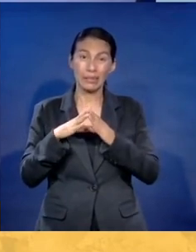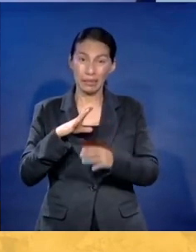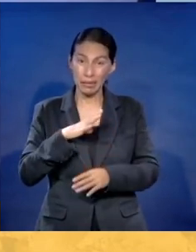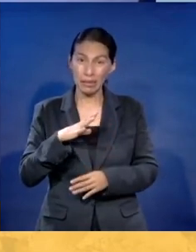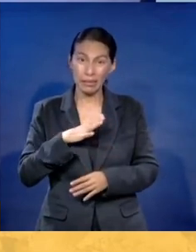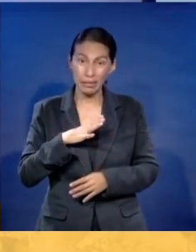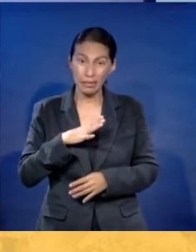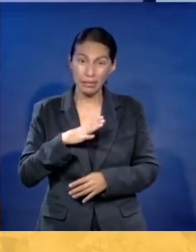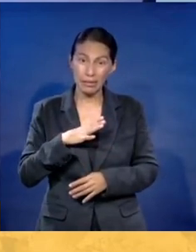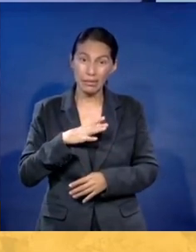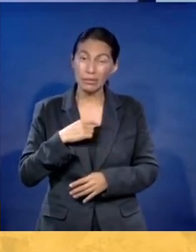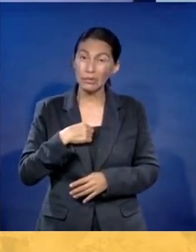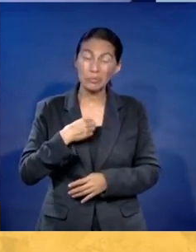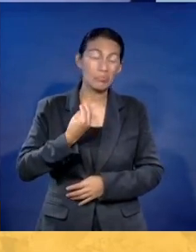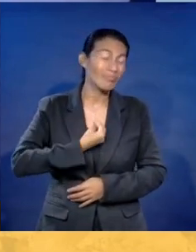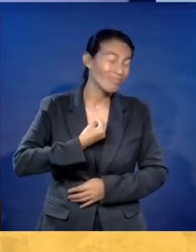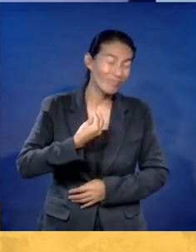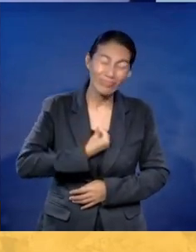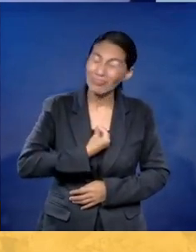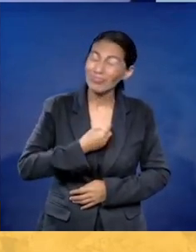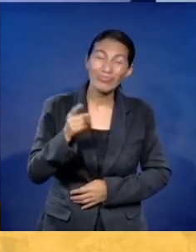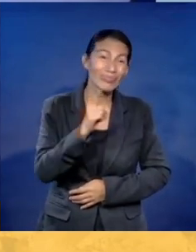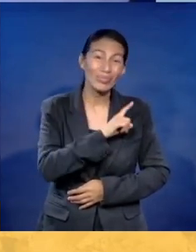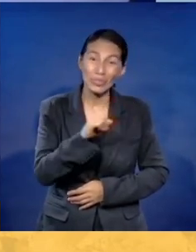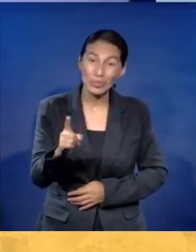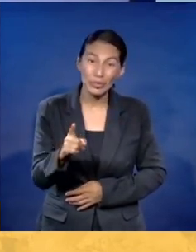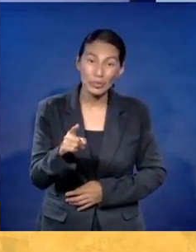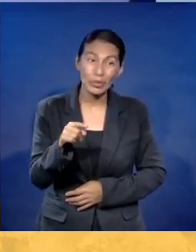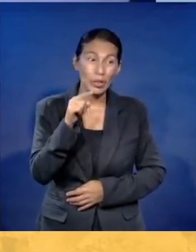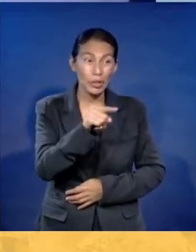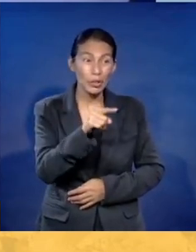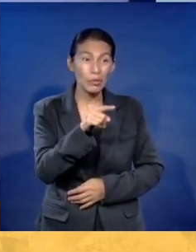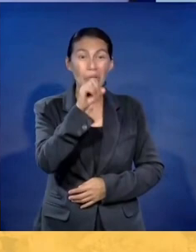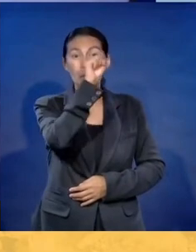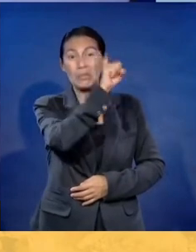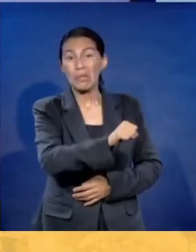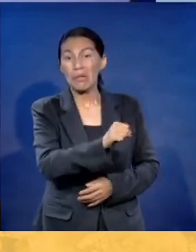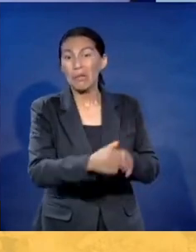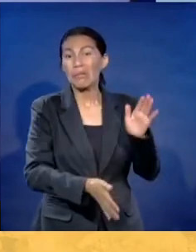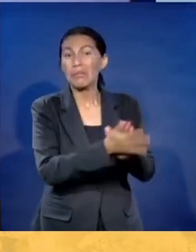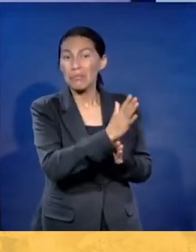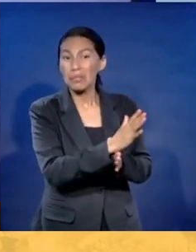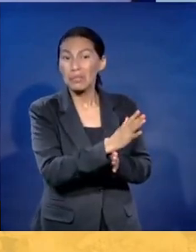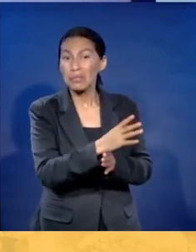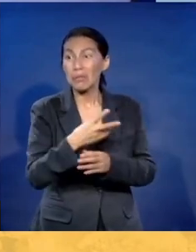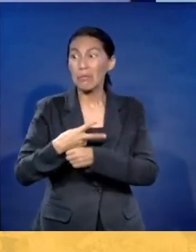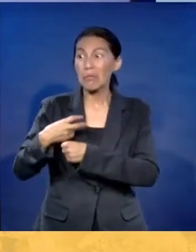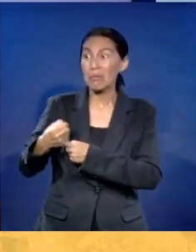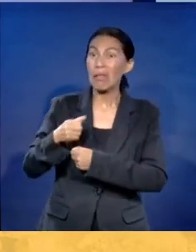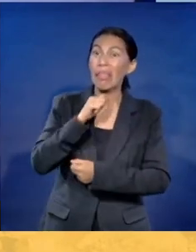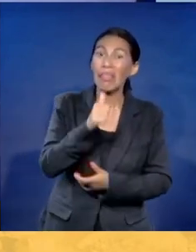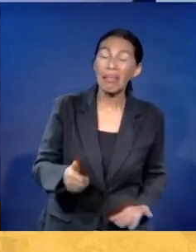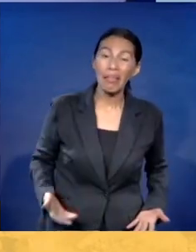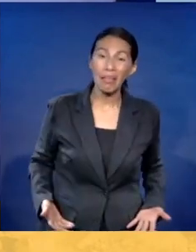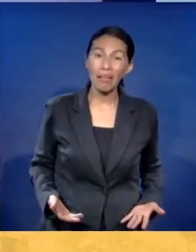no los aguanto y tú te vas todos los fines de semana y no me invitas